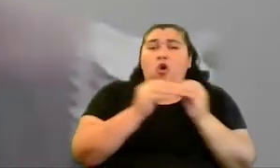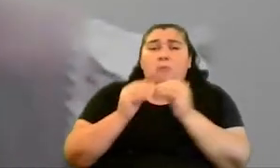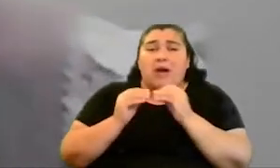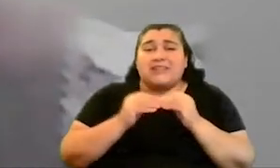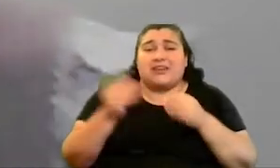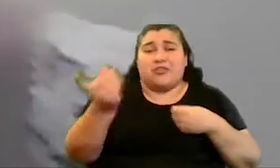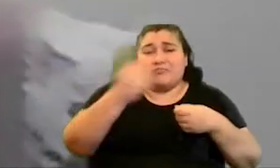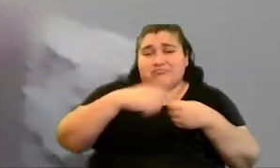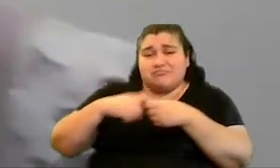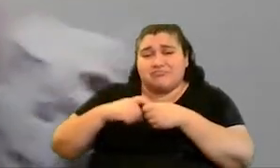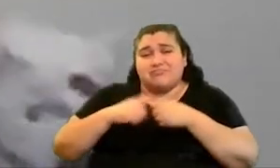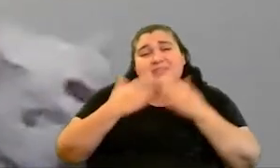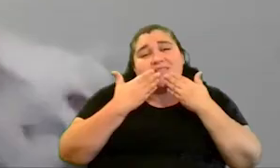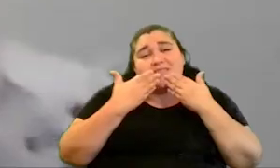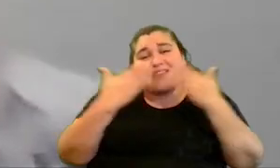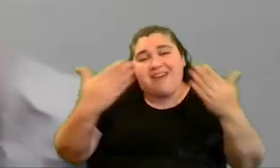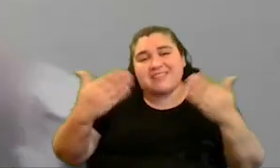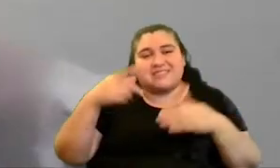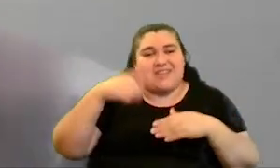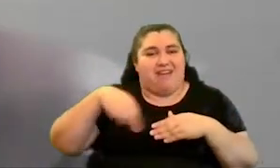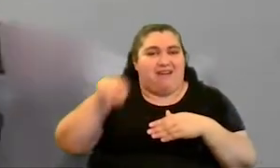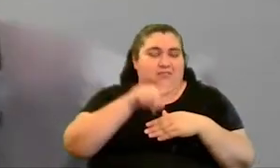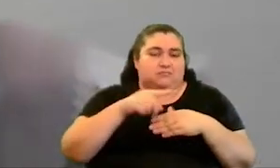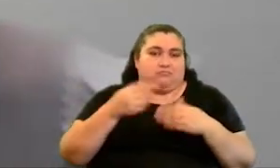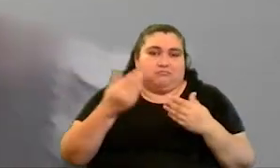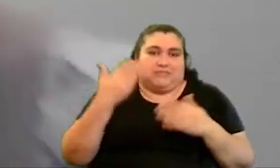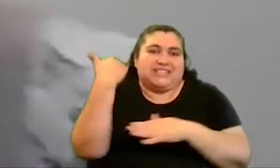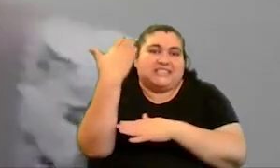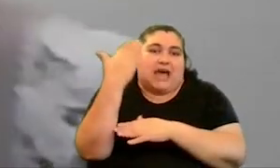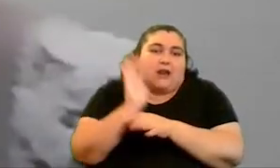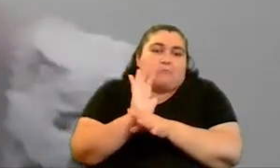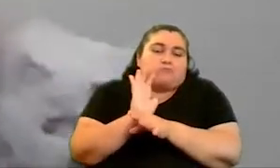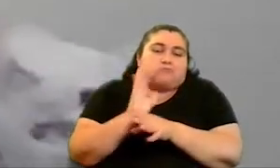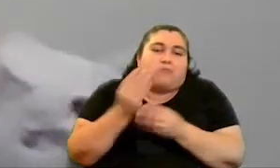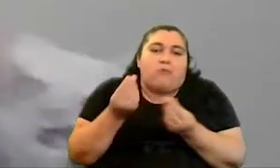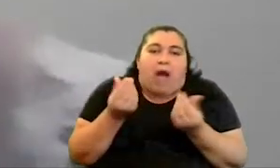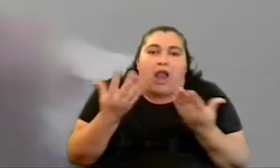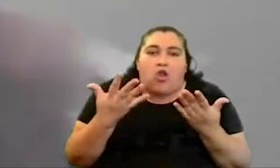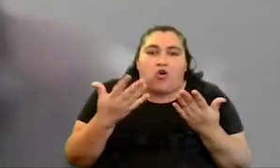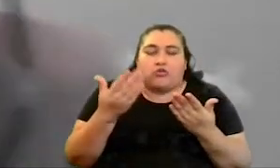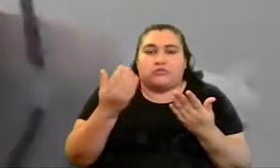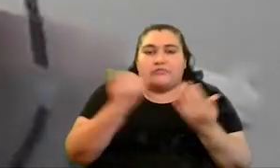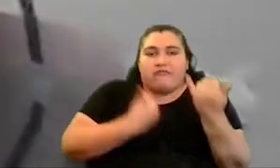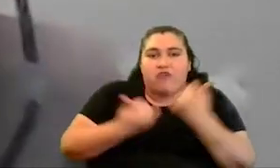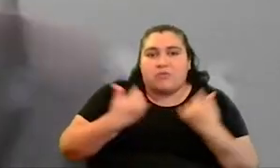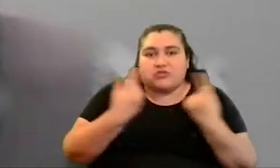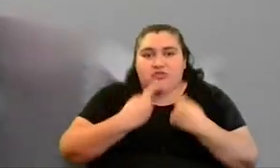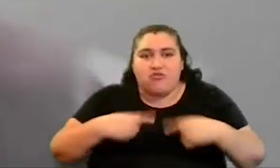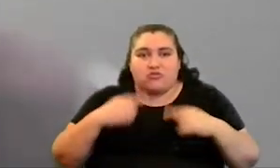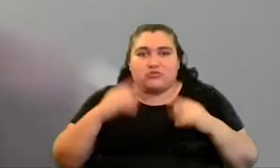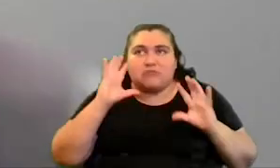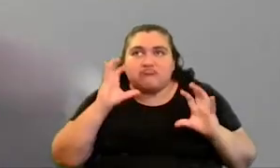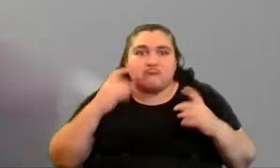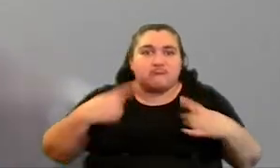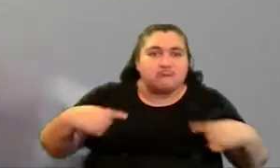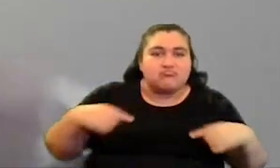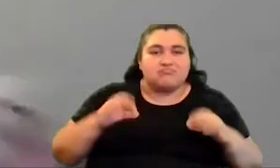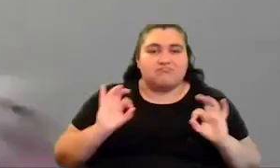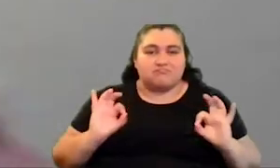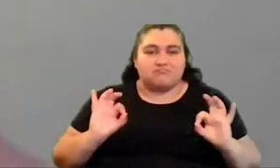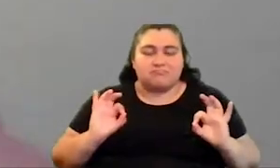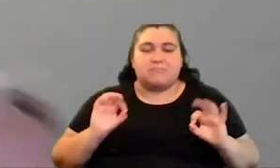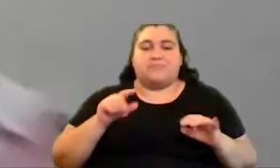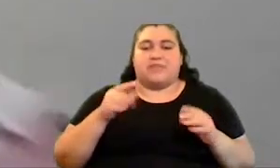nos acompañan en estas charlas que son tan enriquecedoras bueno, para nosotros que estamos en el organismo y necesitamos de